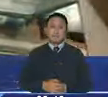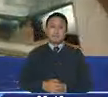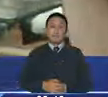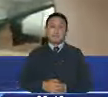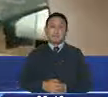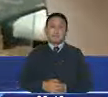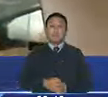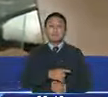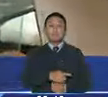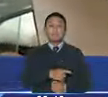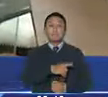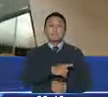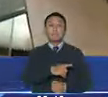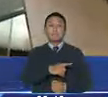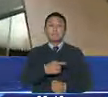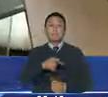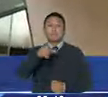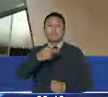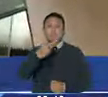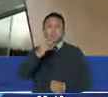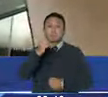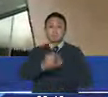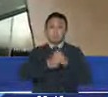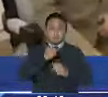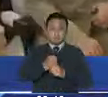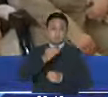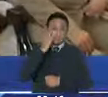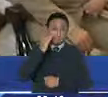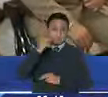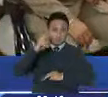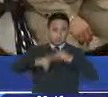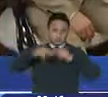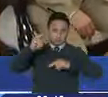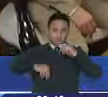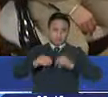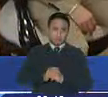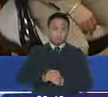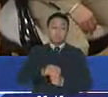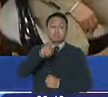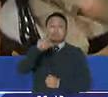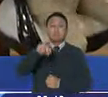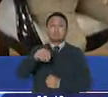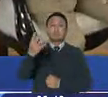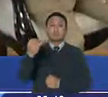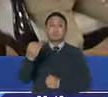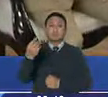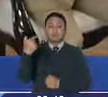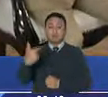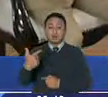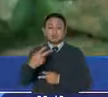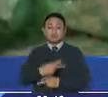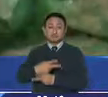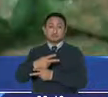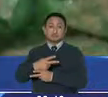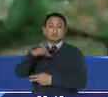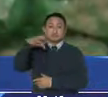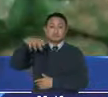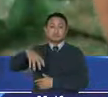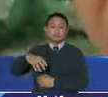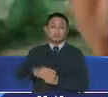para los... Constructor con más de 20 años de experiencia, que en 2014 ya aspiró al Consejo Provincial por el